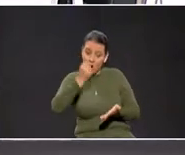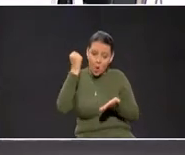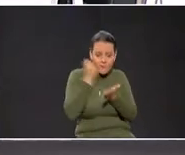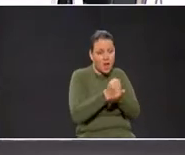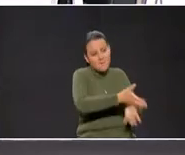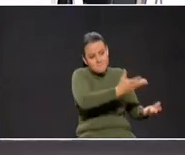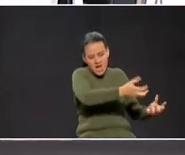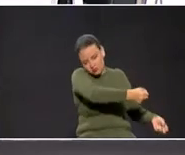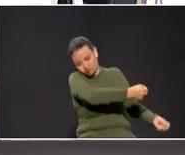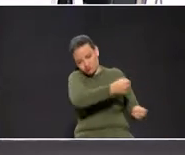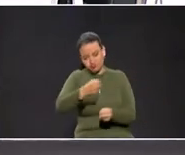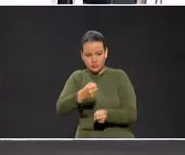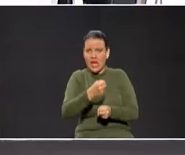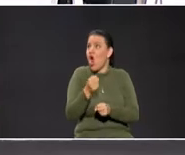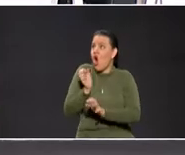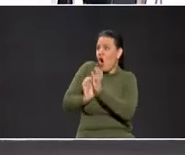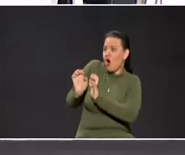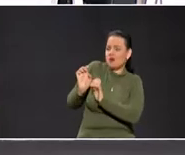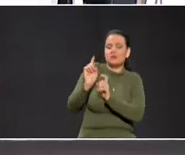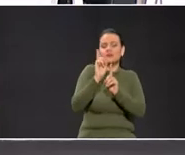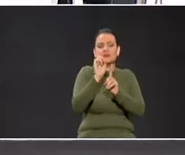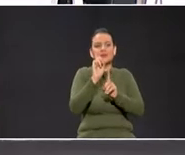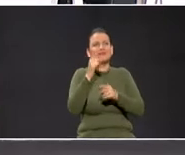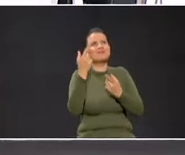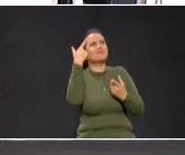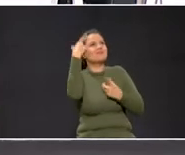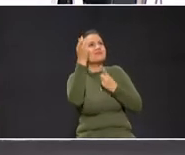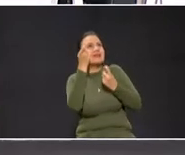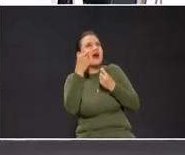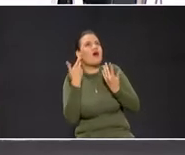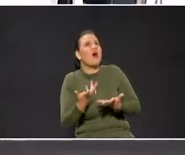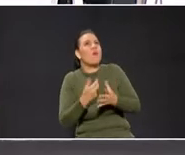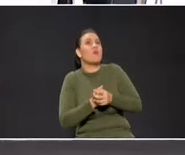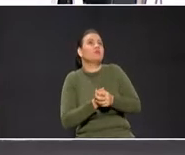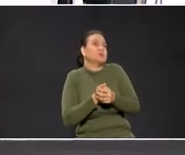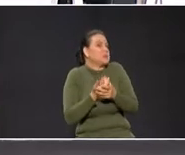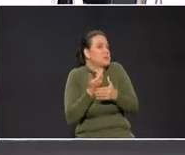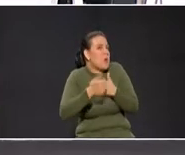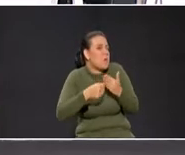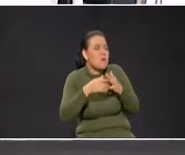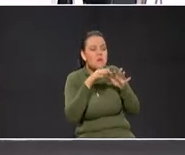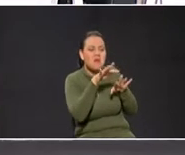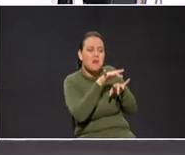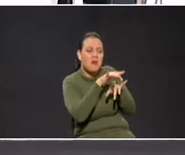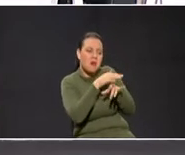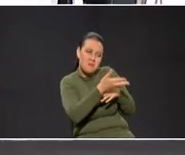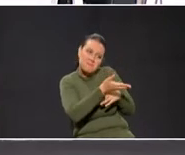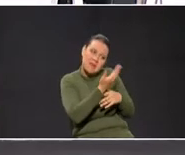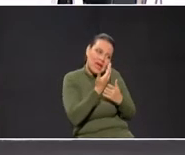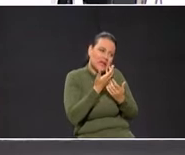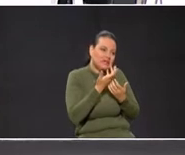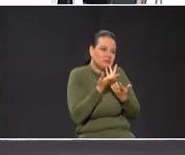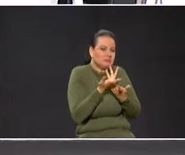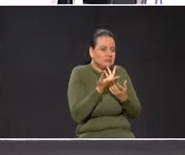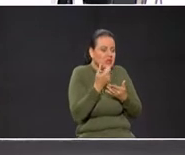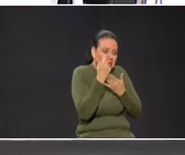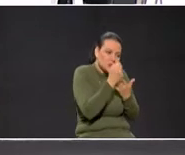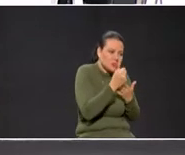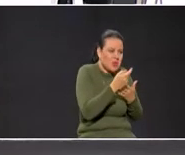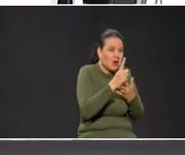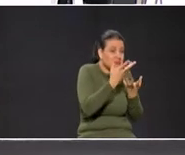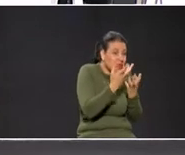parte del estado pues hay que utilizar otro tipo de estrategia la estrategia de la seducción del convencimiento de la oferta por supuesto